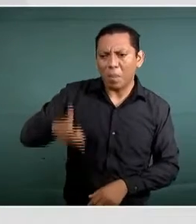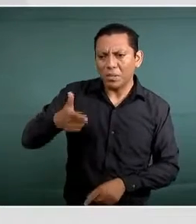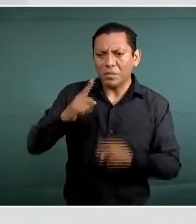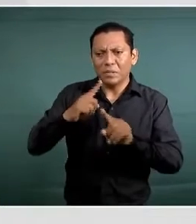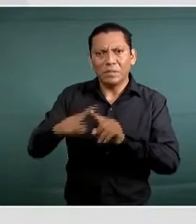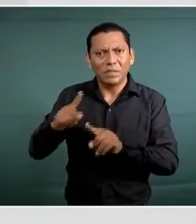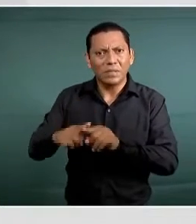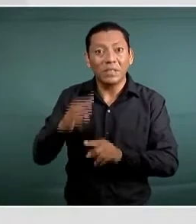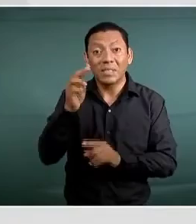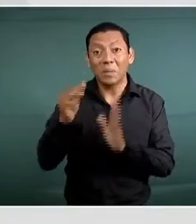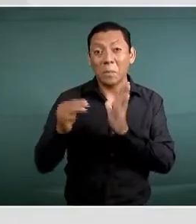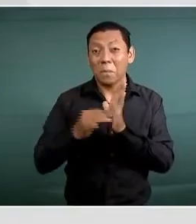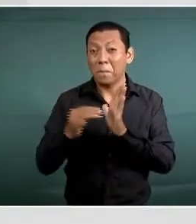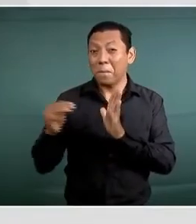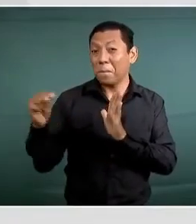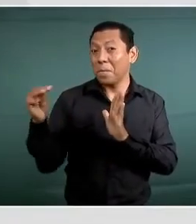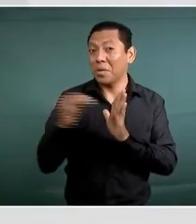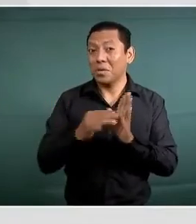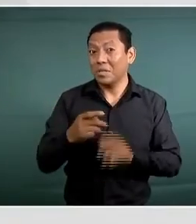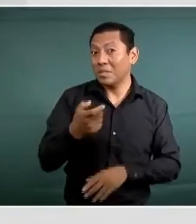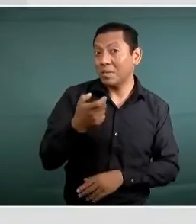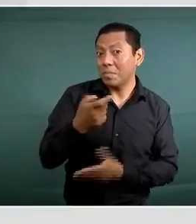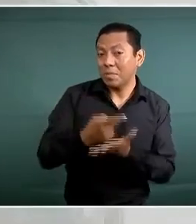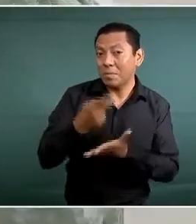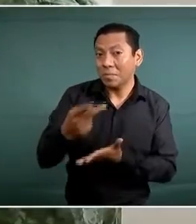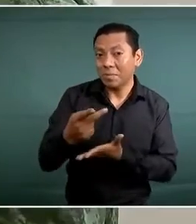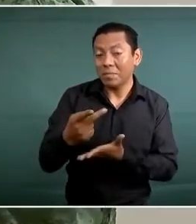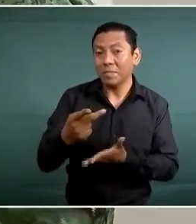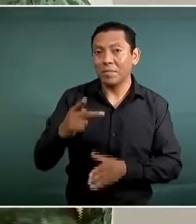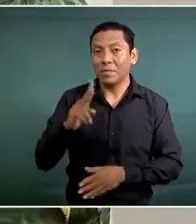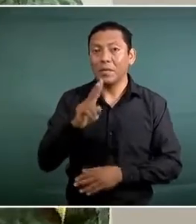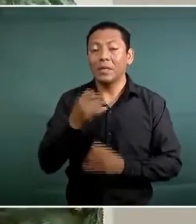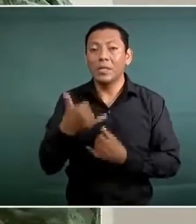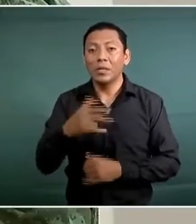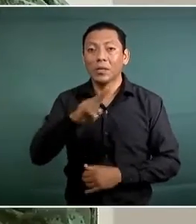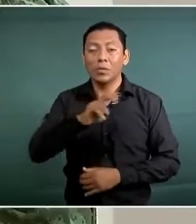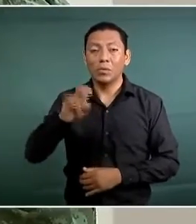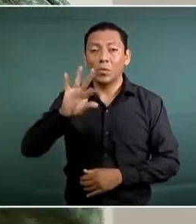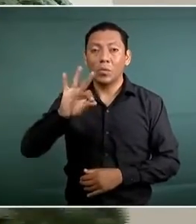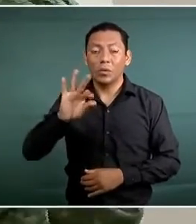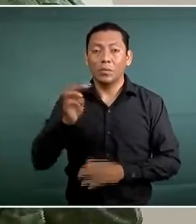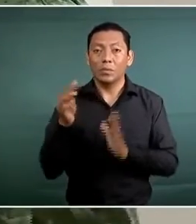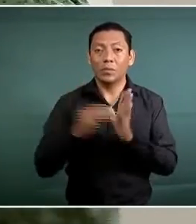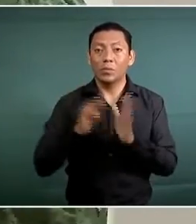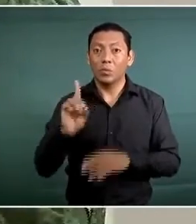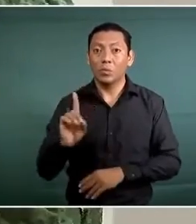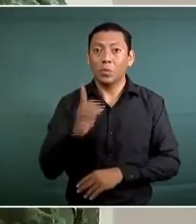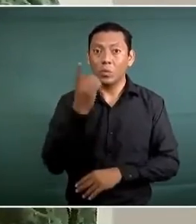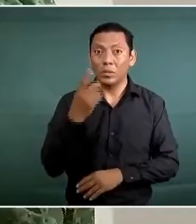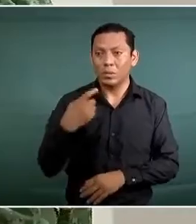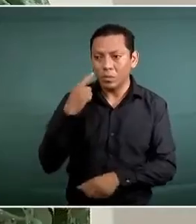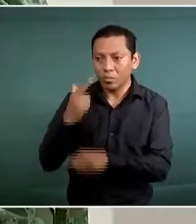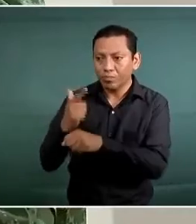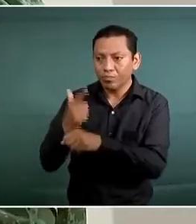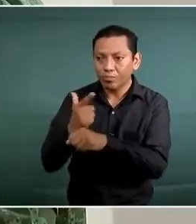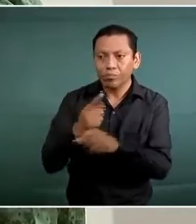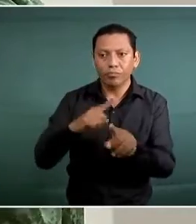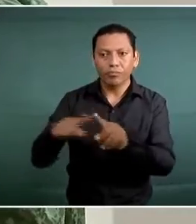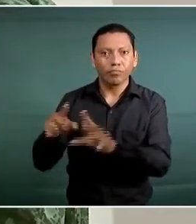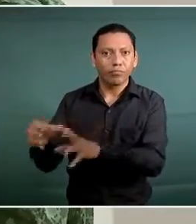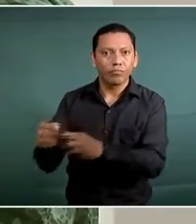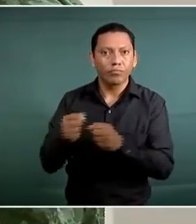casi 3 millones de pesos en moneda nacional y 240 mil dólares. En este Estado,